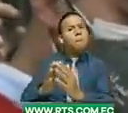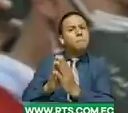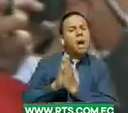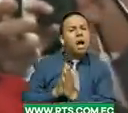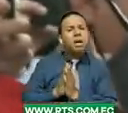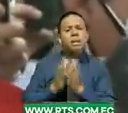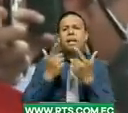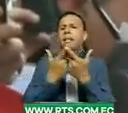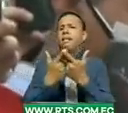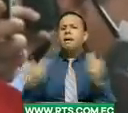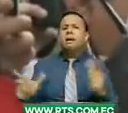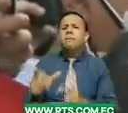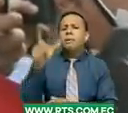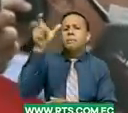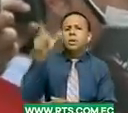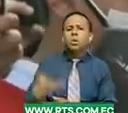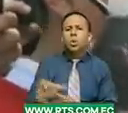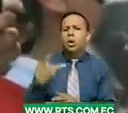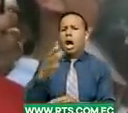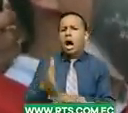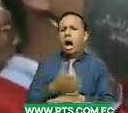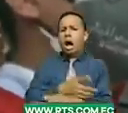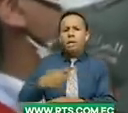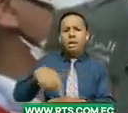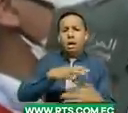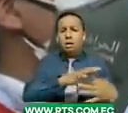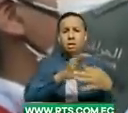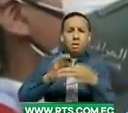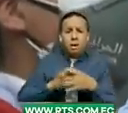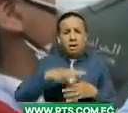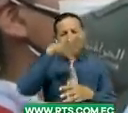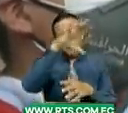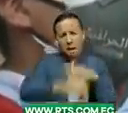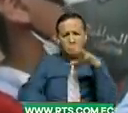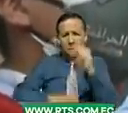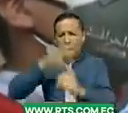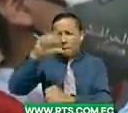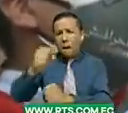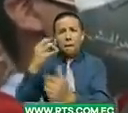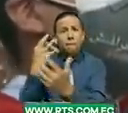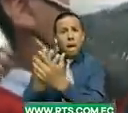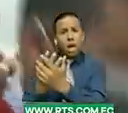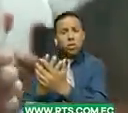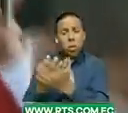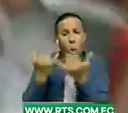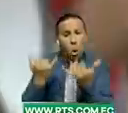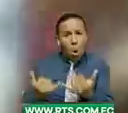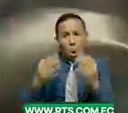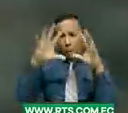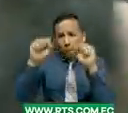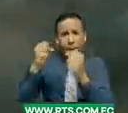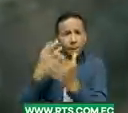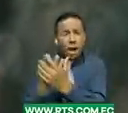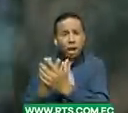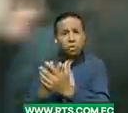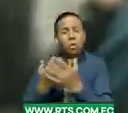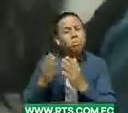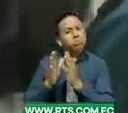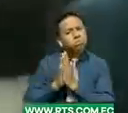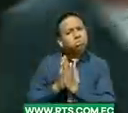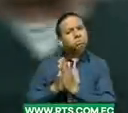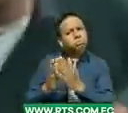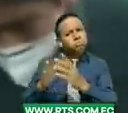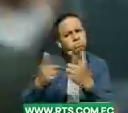libertad inmediata de todos nuestros compañeros que han sido detenidos el día de hoy en esta jornada